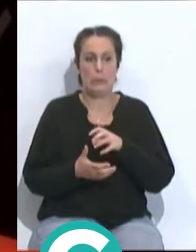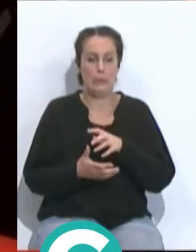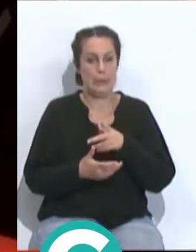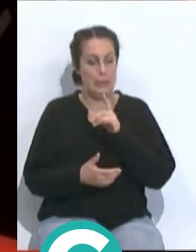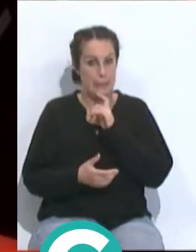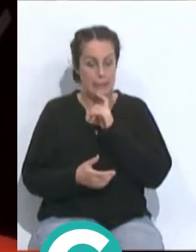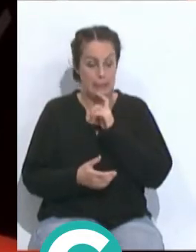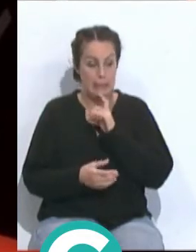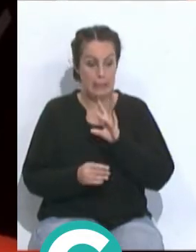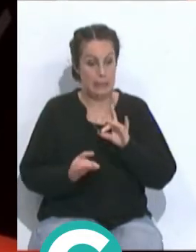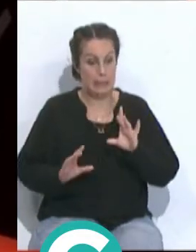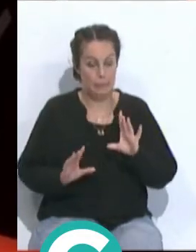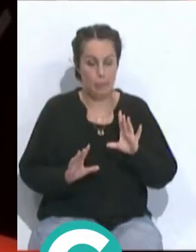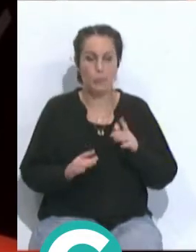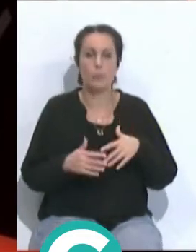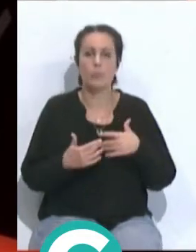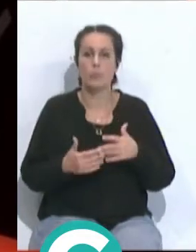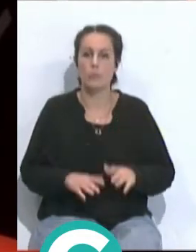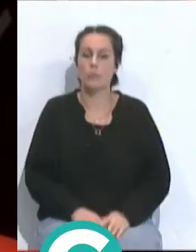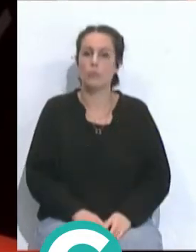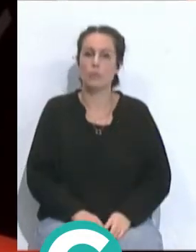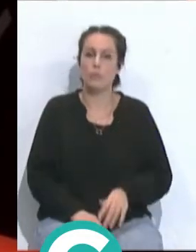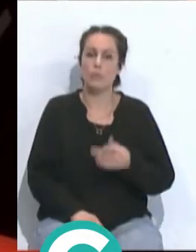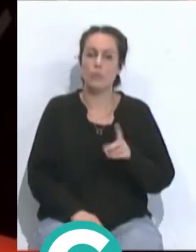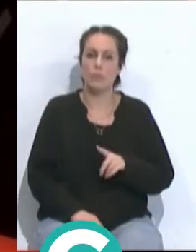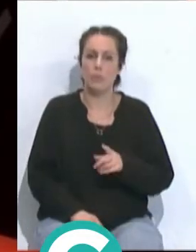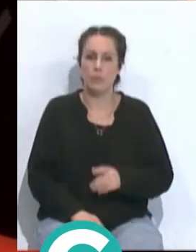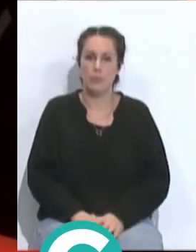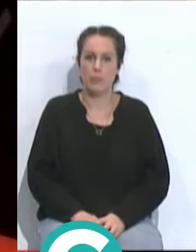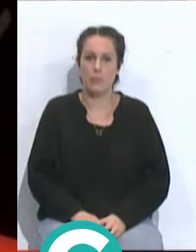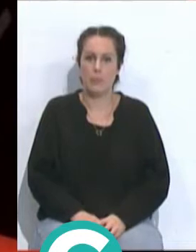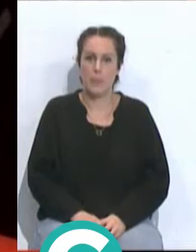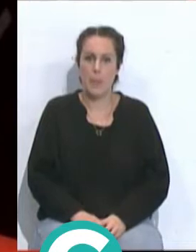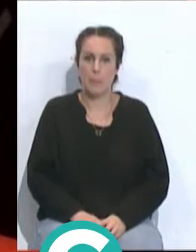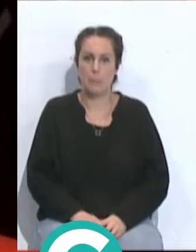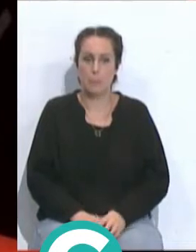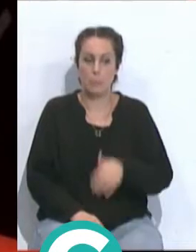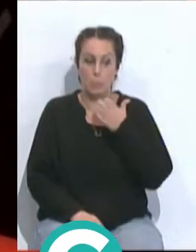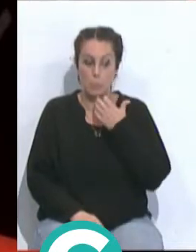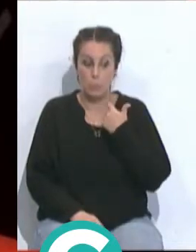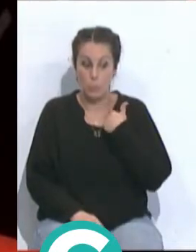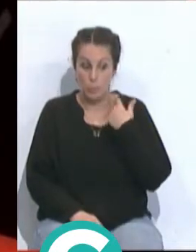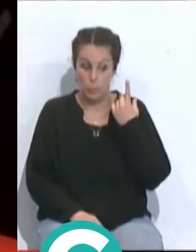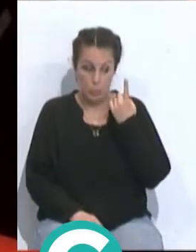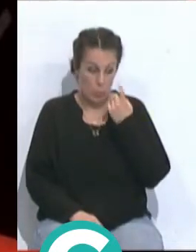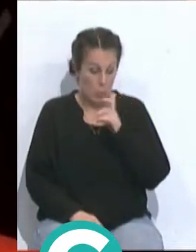difícil, ¿no?, de ahondar en él. Y también pues si yo no recuerdo